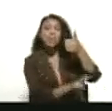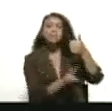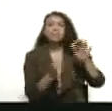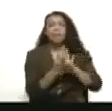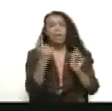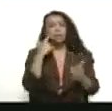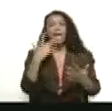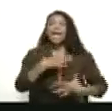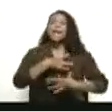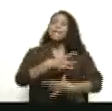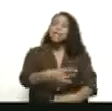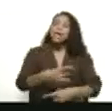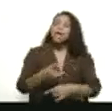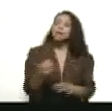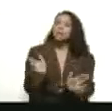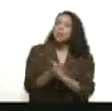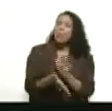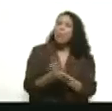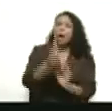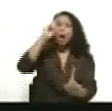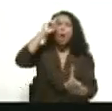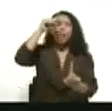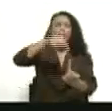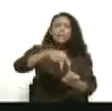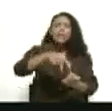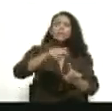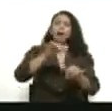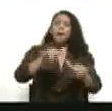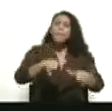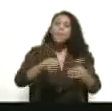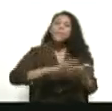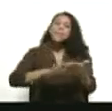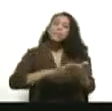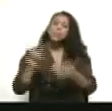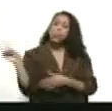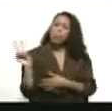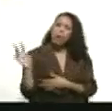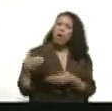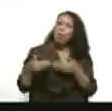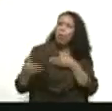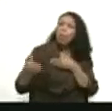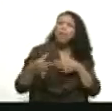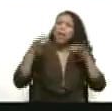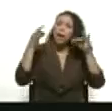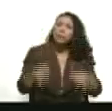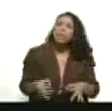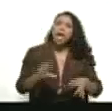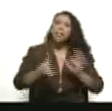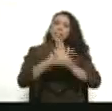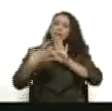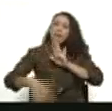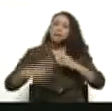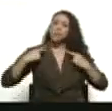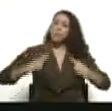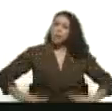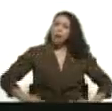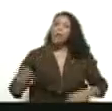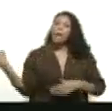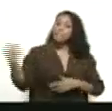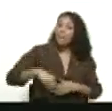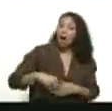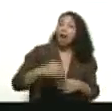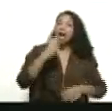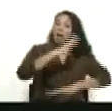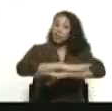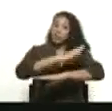de esta iniciativa tan importante, ¿cuál es el objetivo y de qué manera justamente Venezuela sigue avanzando en la garantía y el fortalecimiento de los derechos humanos a partir de estas